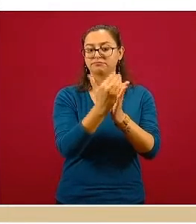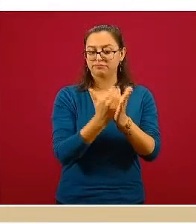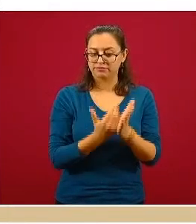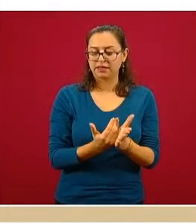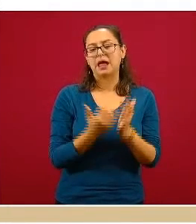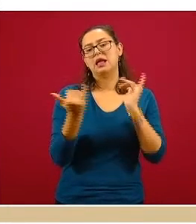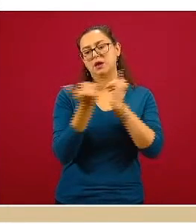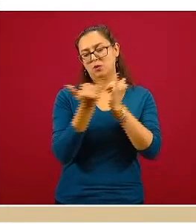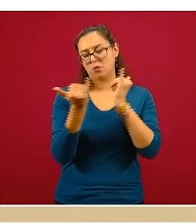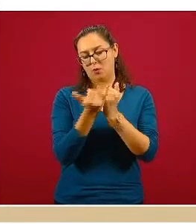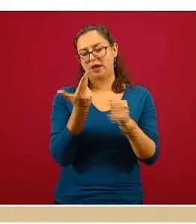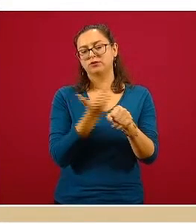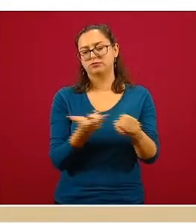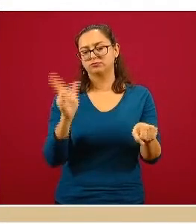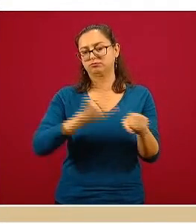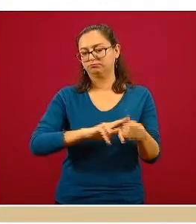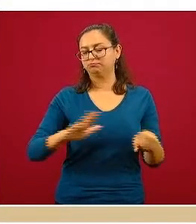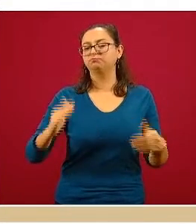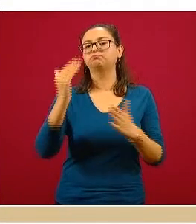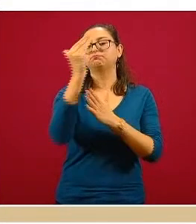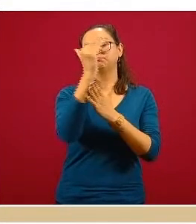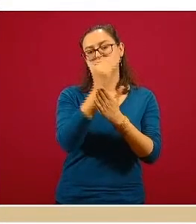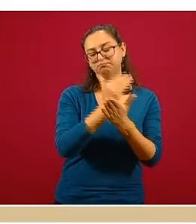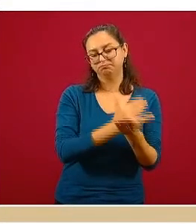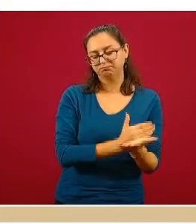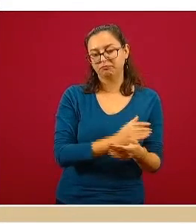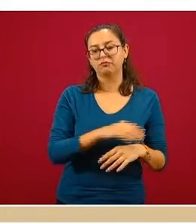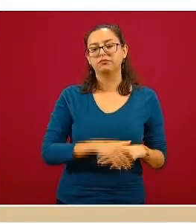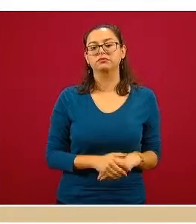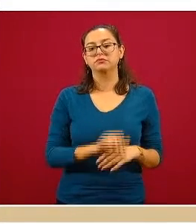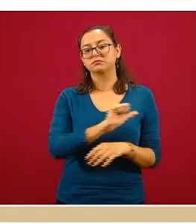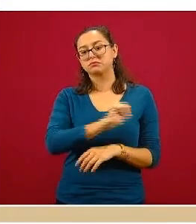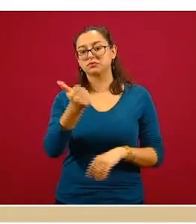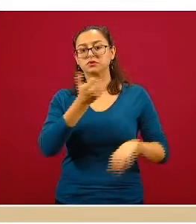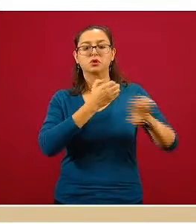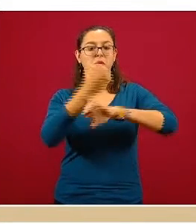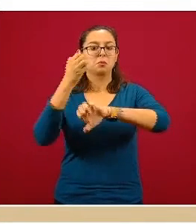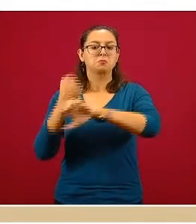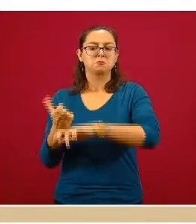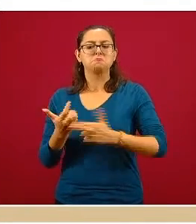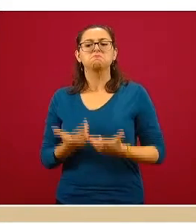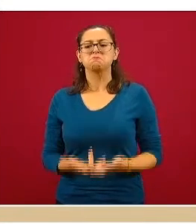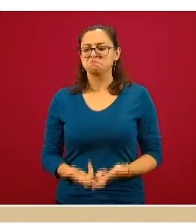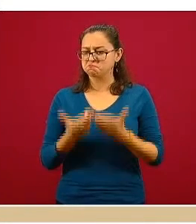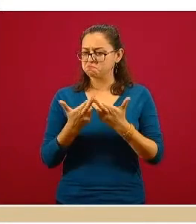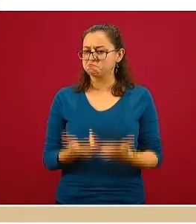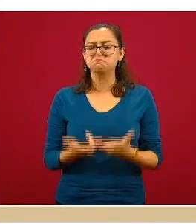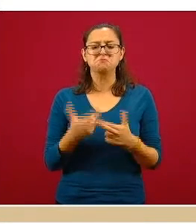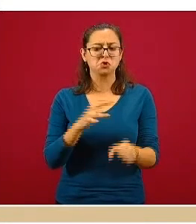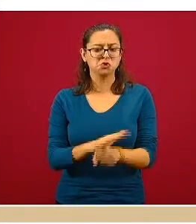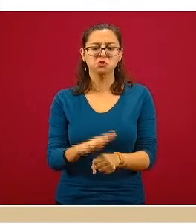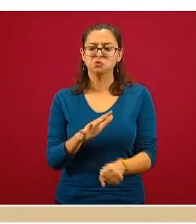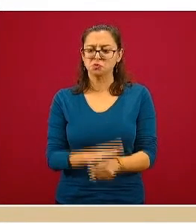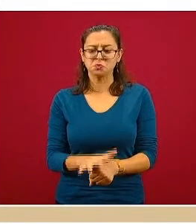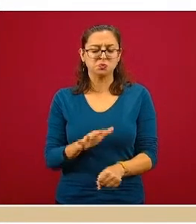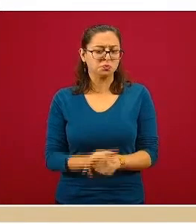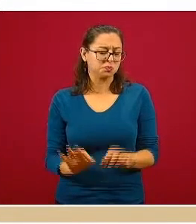menos demanda hospitalaria en los siguientes días. Las demás entidades federativas, todas con todavía un muy buen nivel